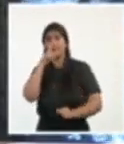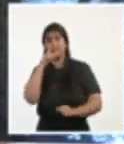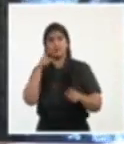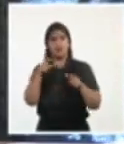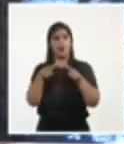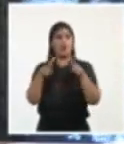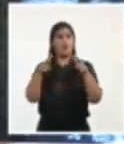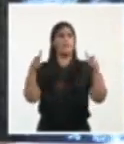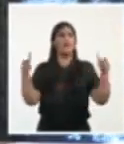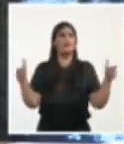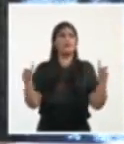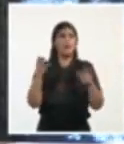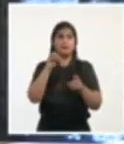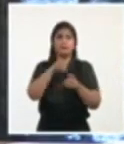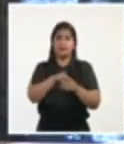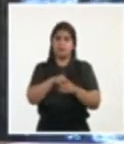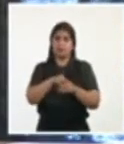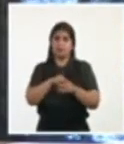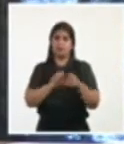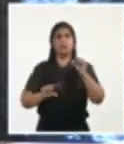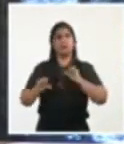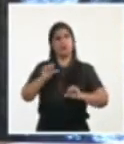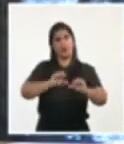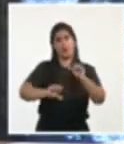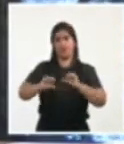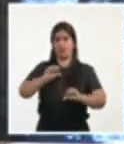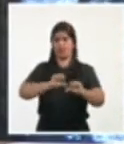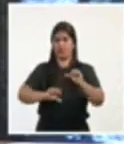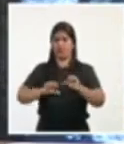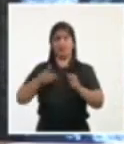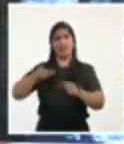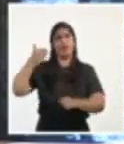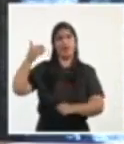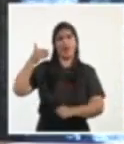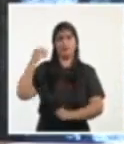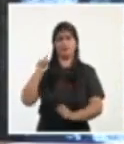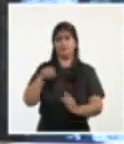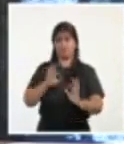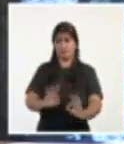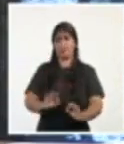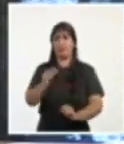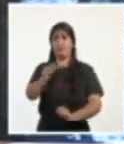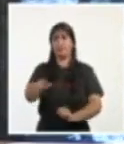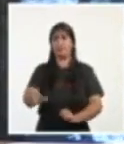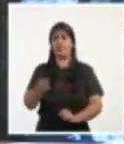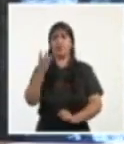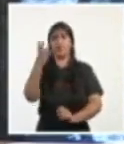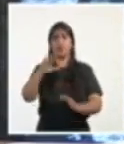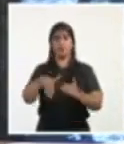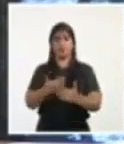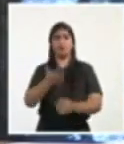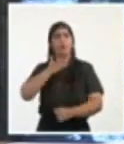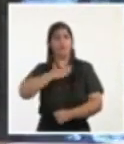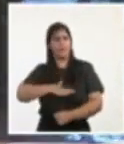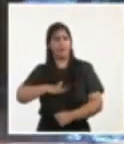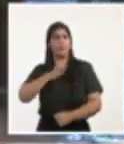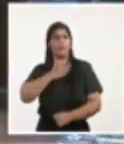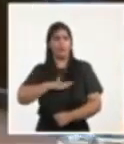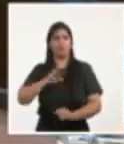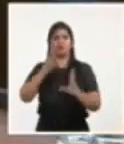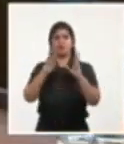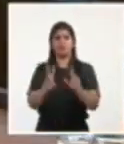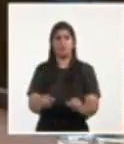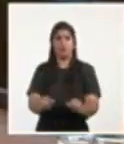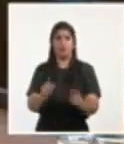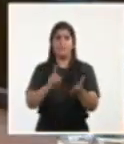tiempo para poder hacer un diagnóstico oportuno. Se nos estaban quedando personas de 4, de 5 días por detrás sin confirmarle